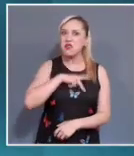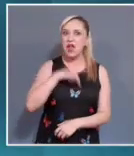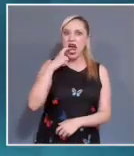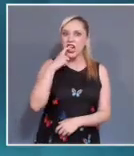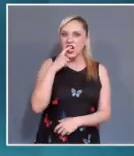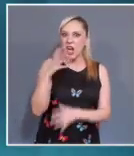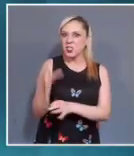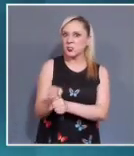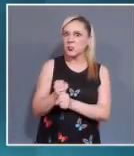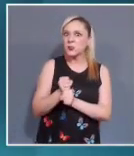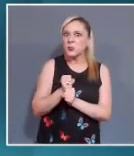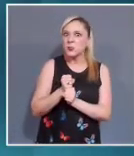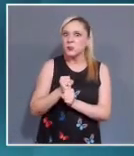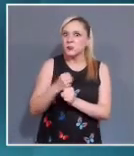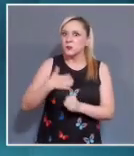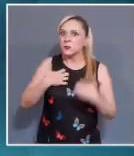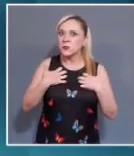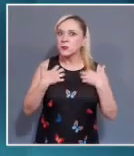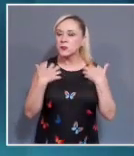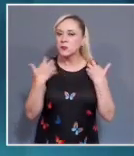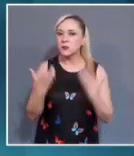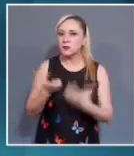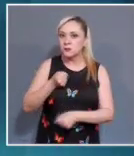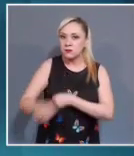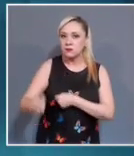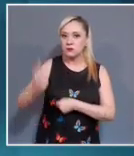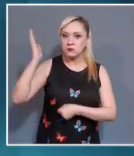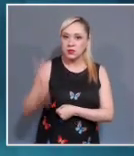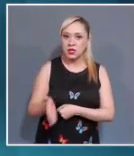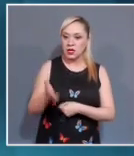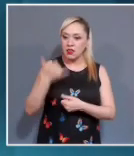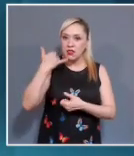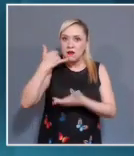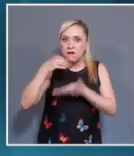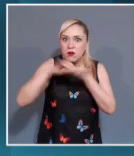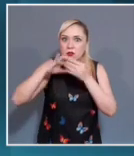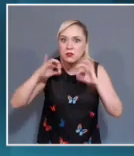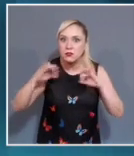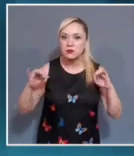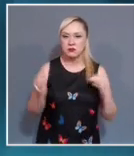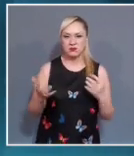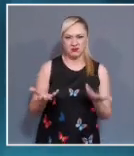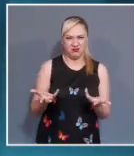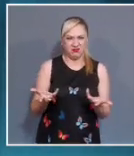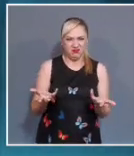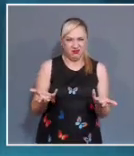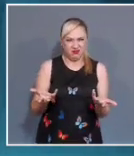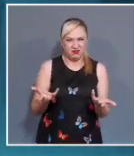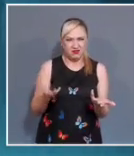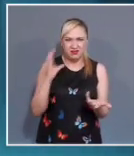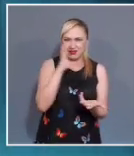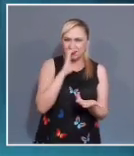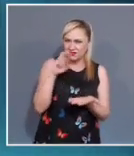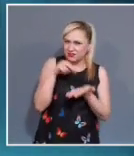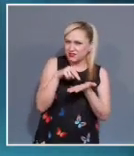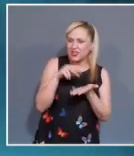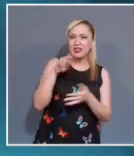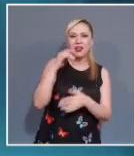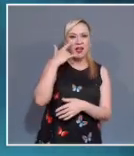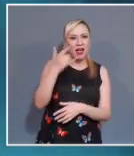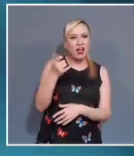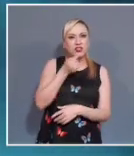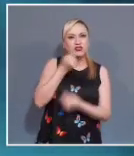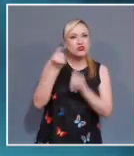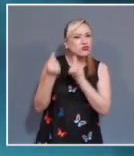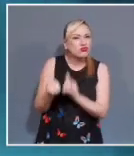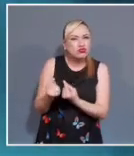punto extraño o hasta cierto punto gracioso que niños lleguen a tener pues novios tan chiquitos, ¿no? Novias. Y la realidad es